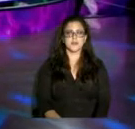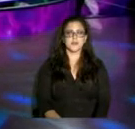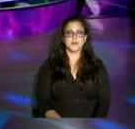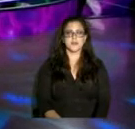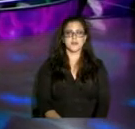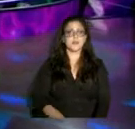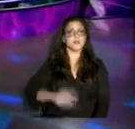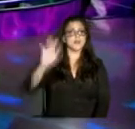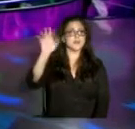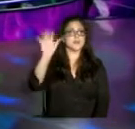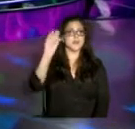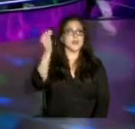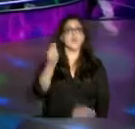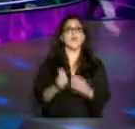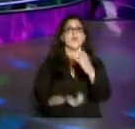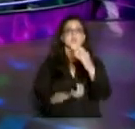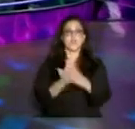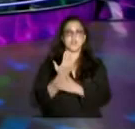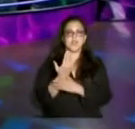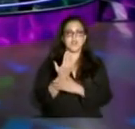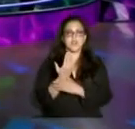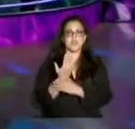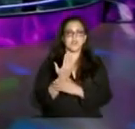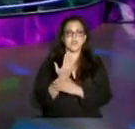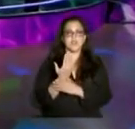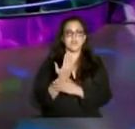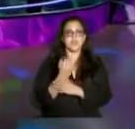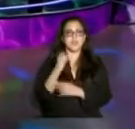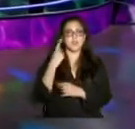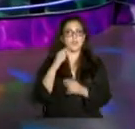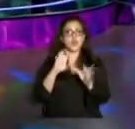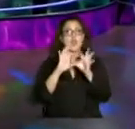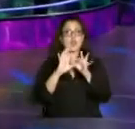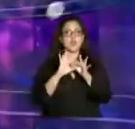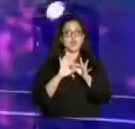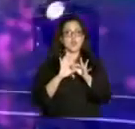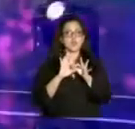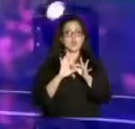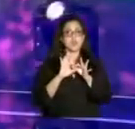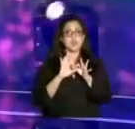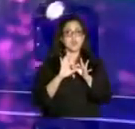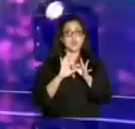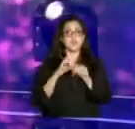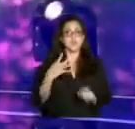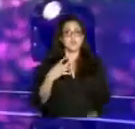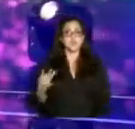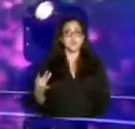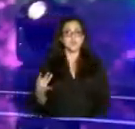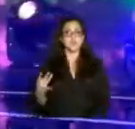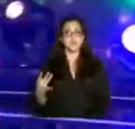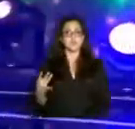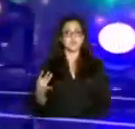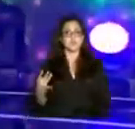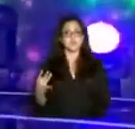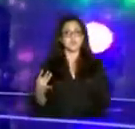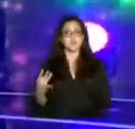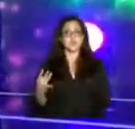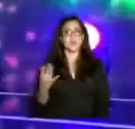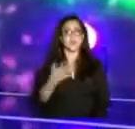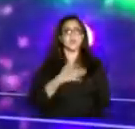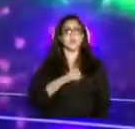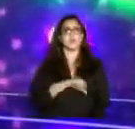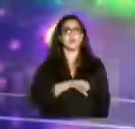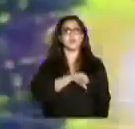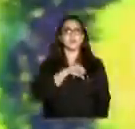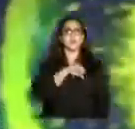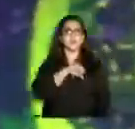Hola, muy buenos días. Primero que nada, quiero agradecer profundamente esta invitación. A mí me llena de orgullo y me honra